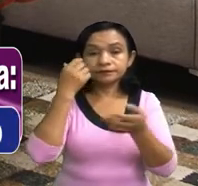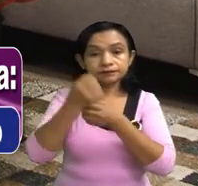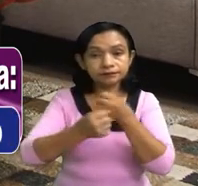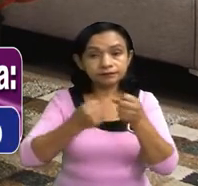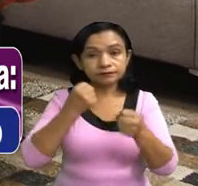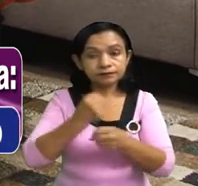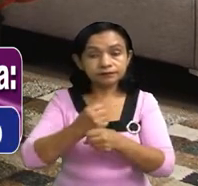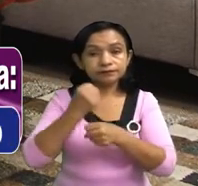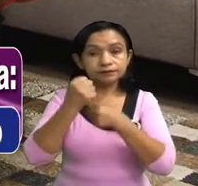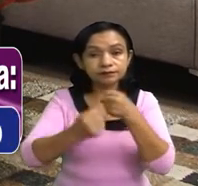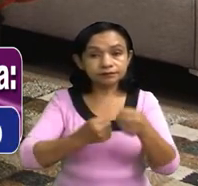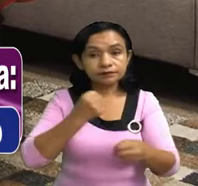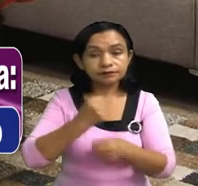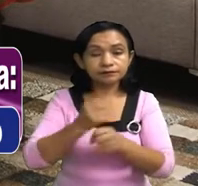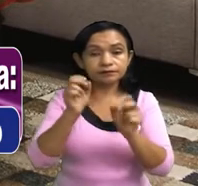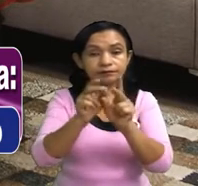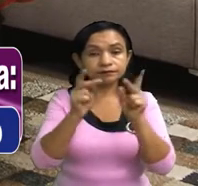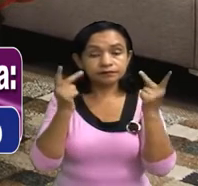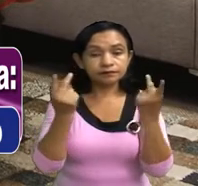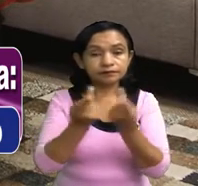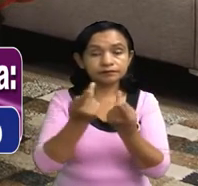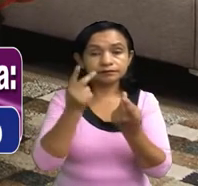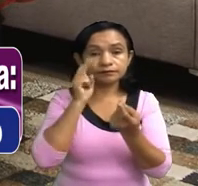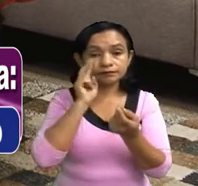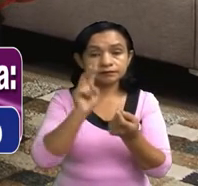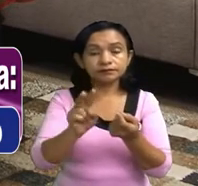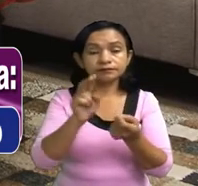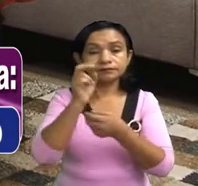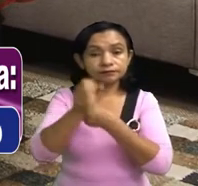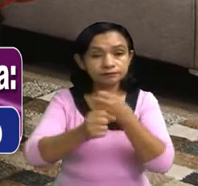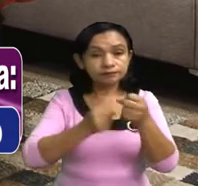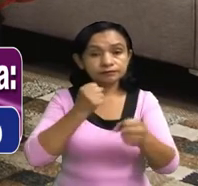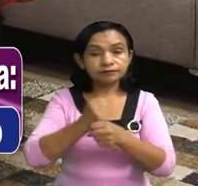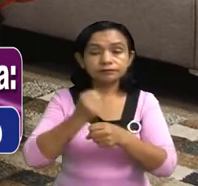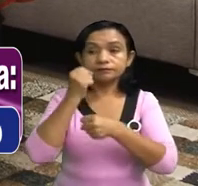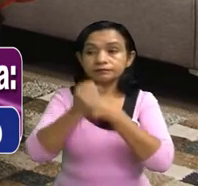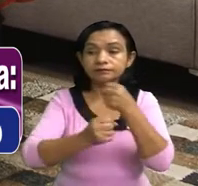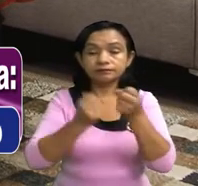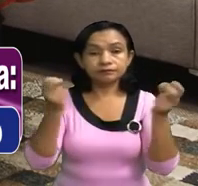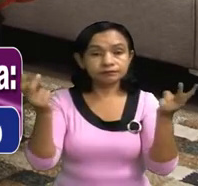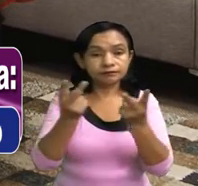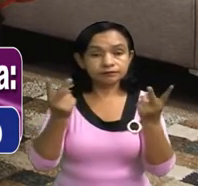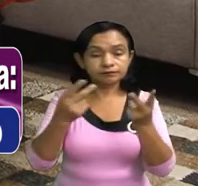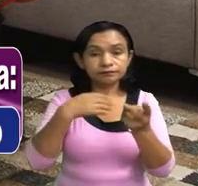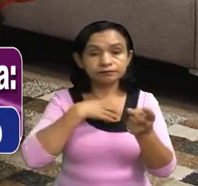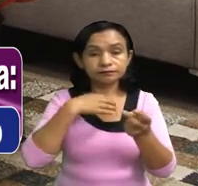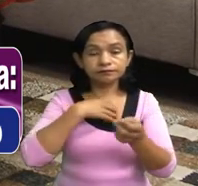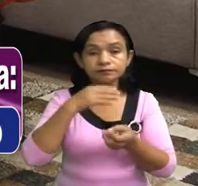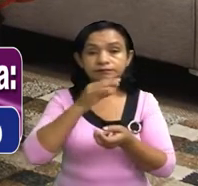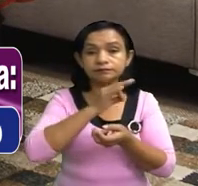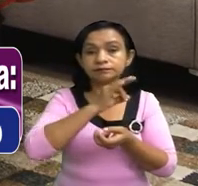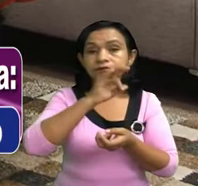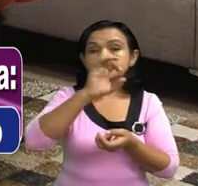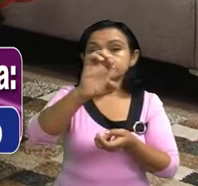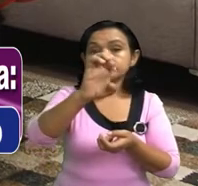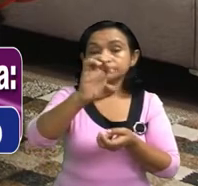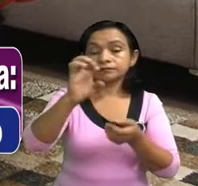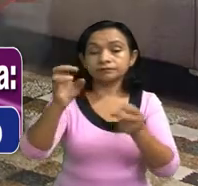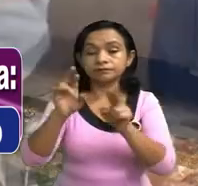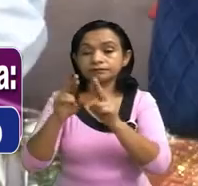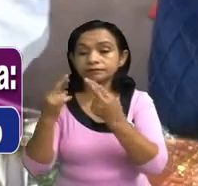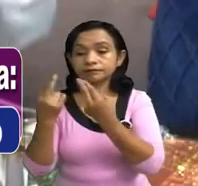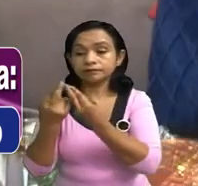años, óiganme pueblo y mírenme, durante años hemos vivido nuestra fe, reunidos en